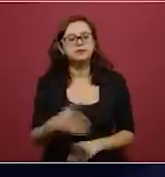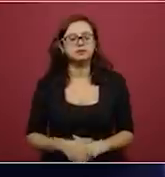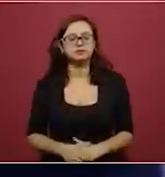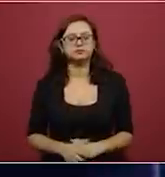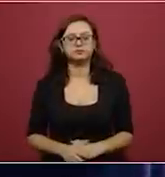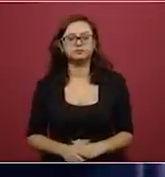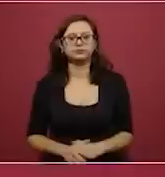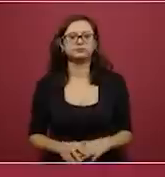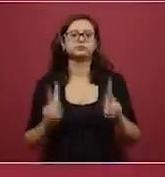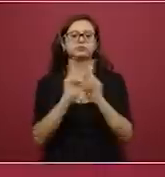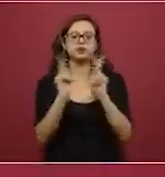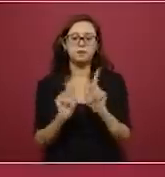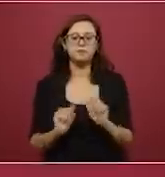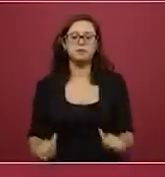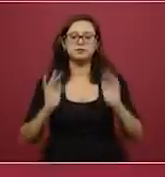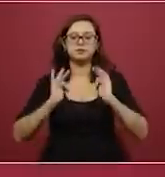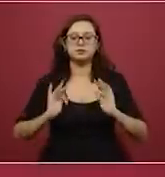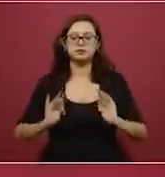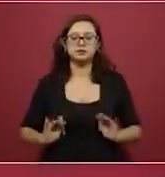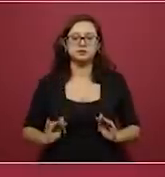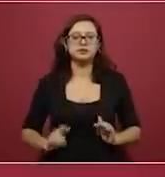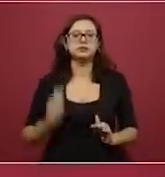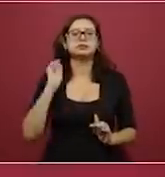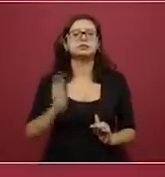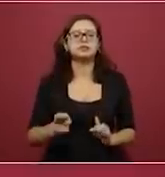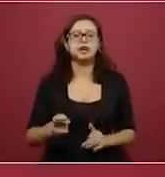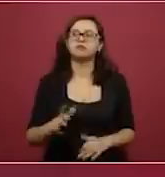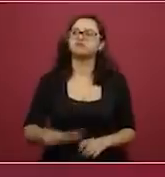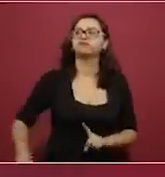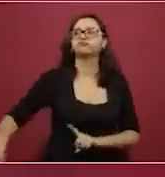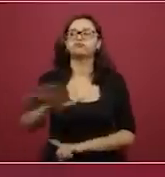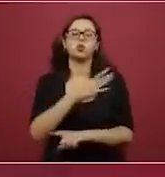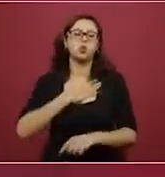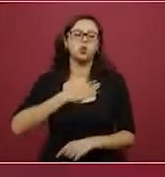porque la paz y la tranquilidad son frutos de la justicia